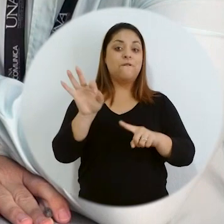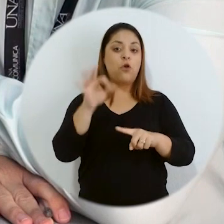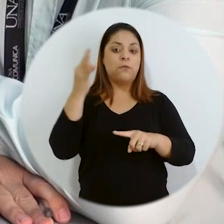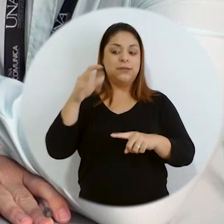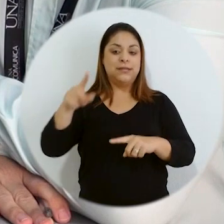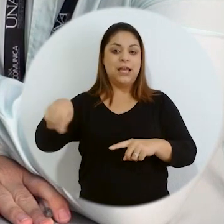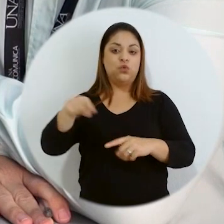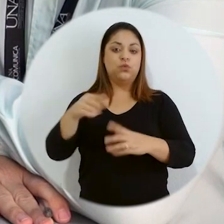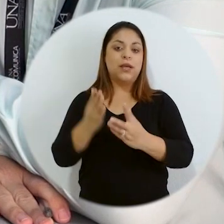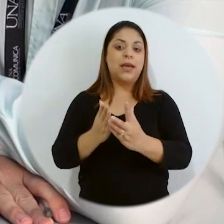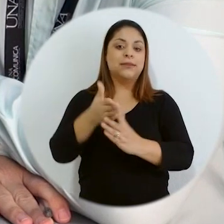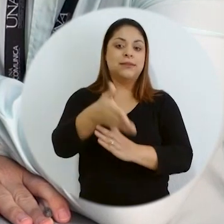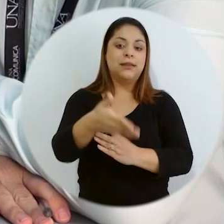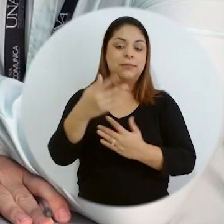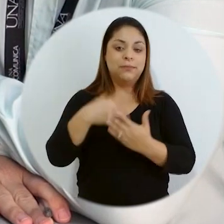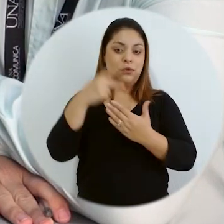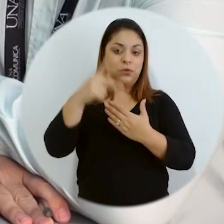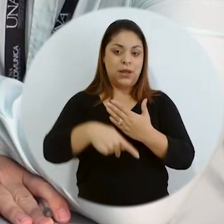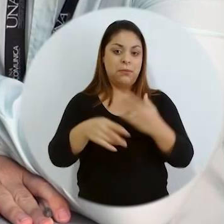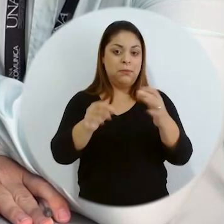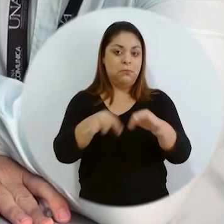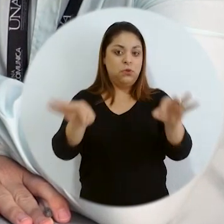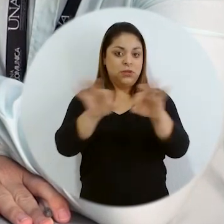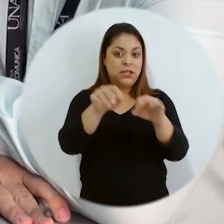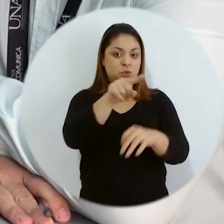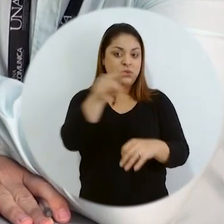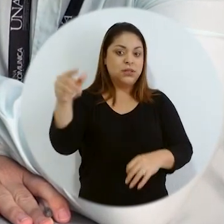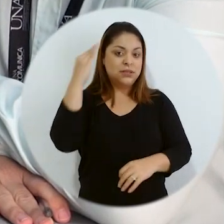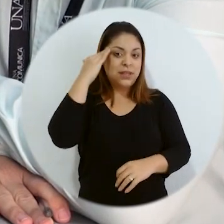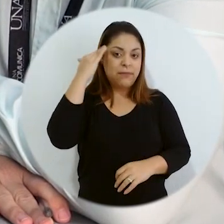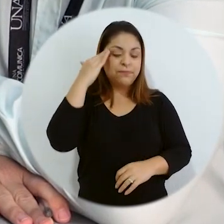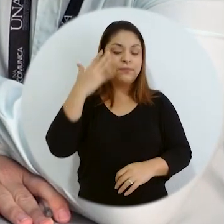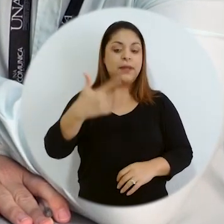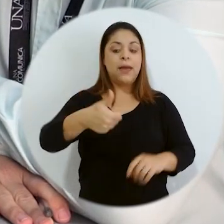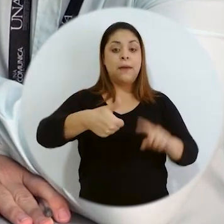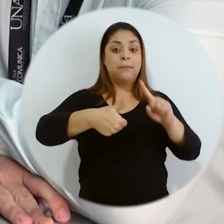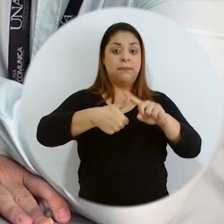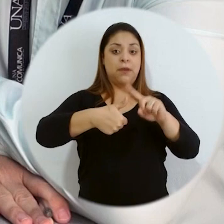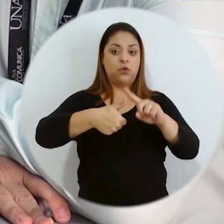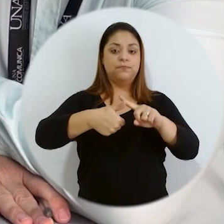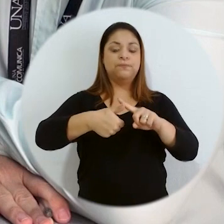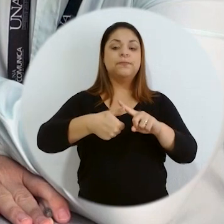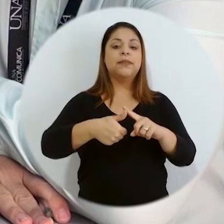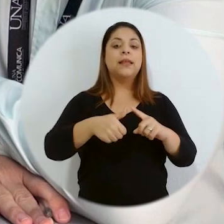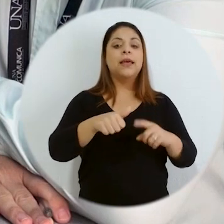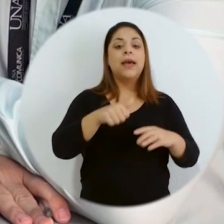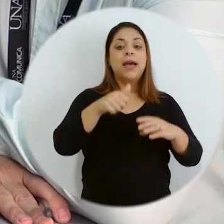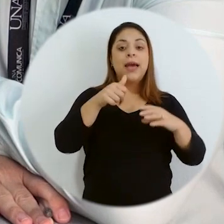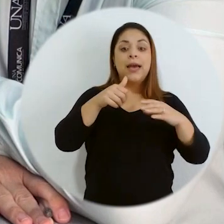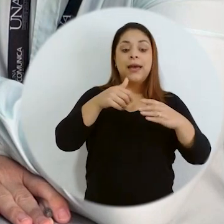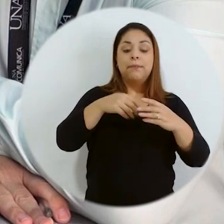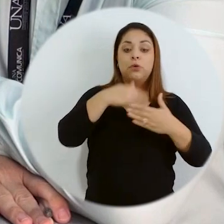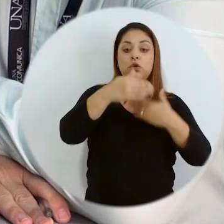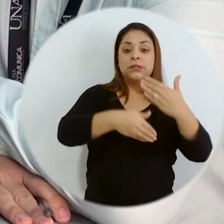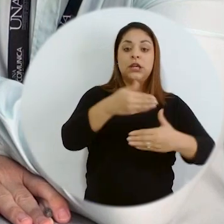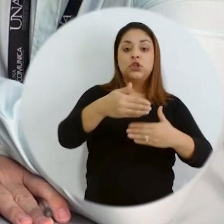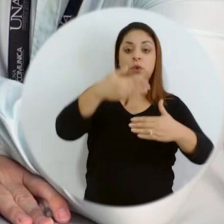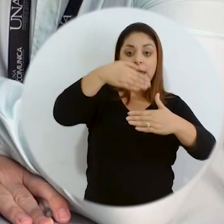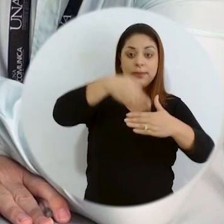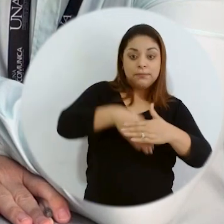digamos, en que ellos accesan al programa. Eso es importante, digamos, que toda la comunidad lo conozca. El primer gran grupo es referido por